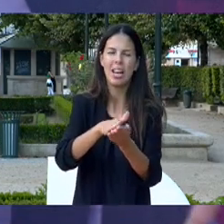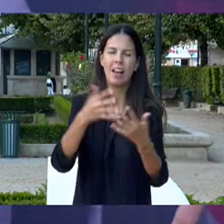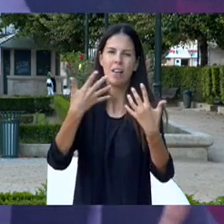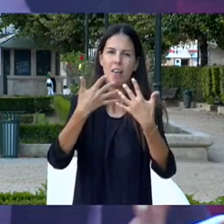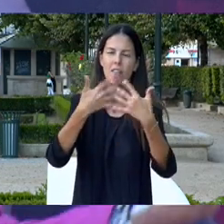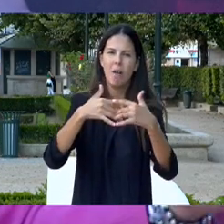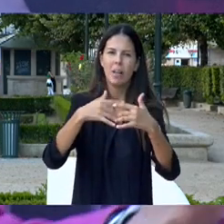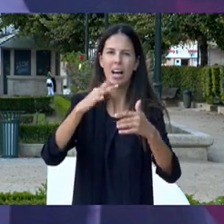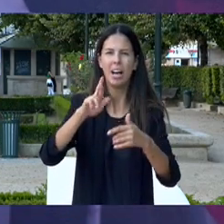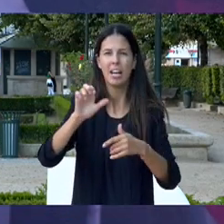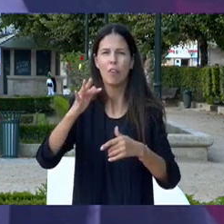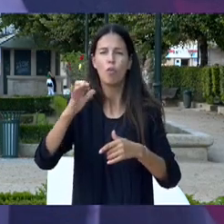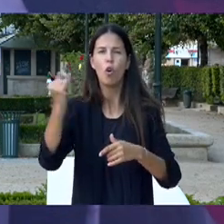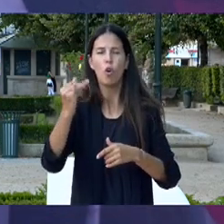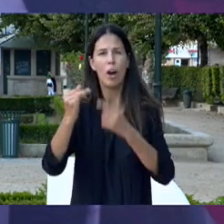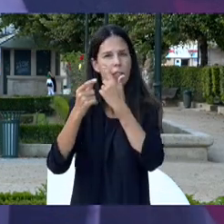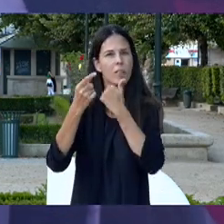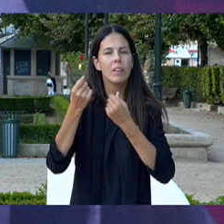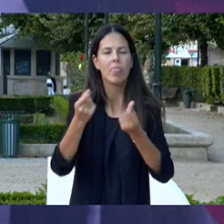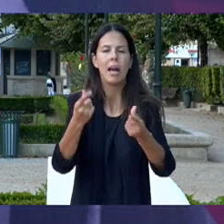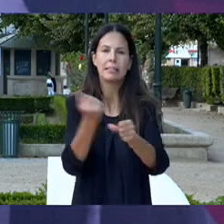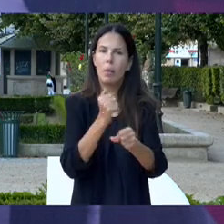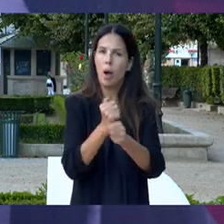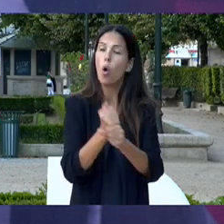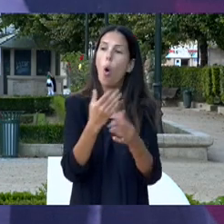deu moitísimas traballo a